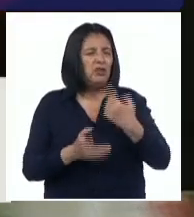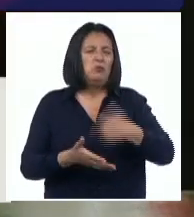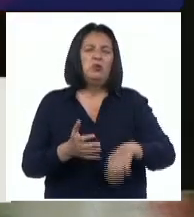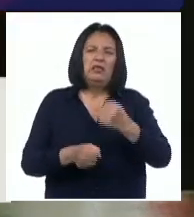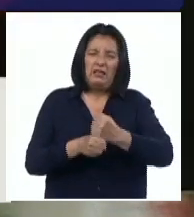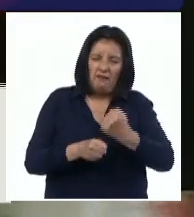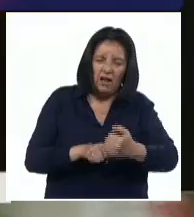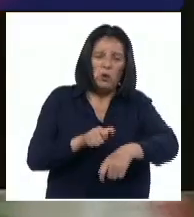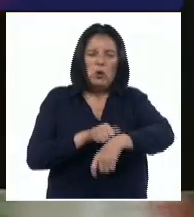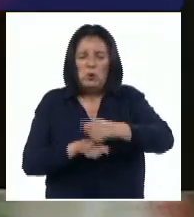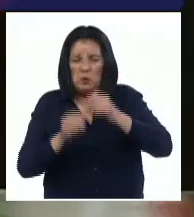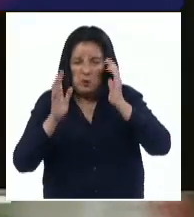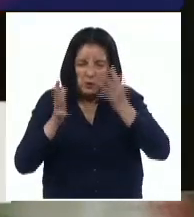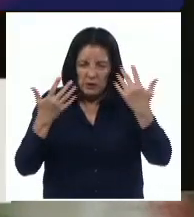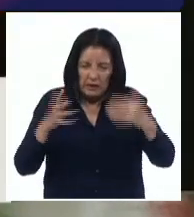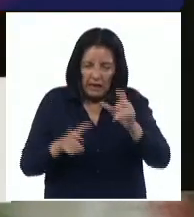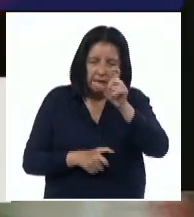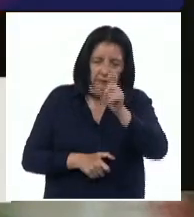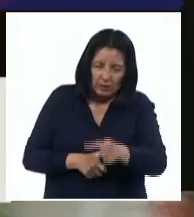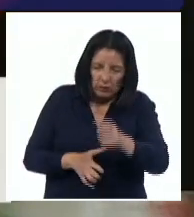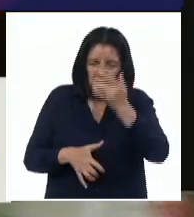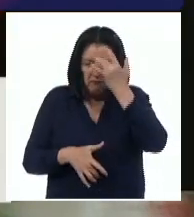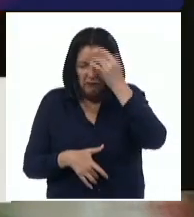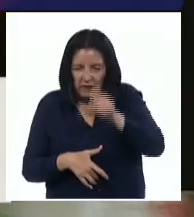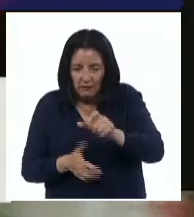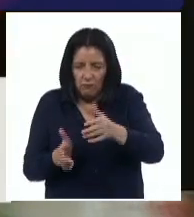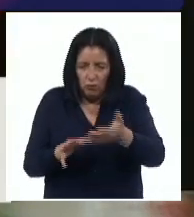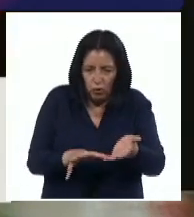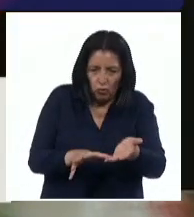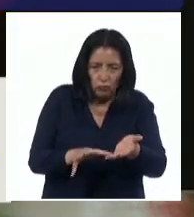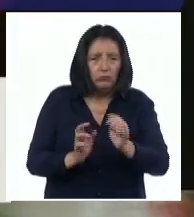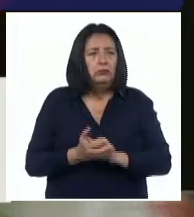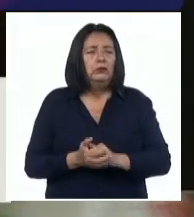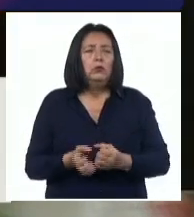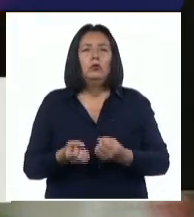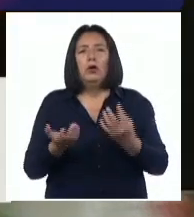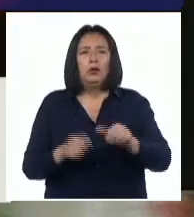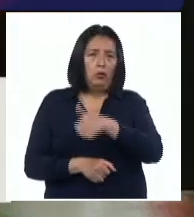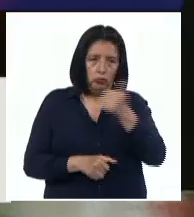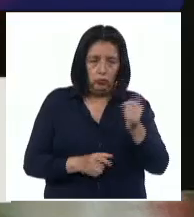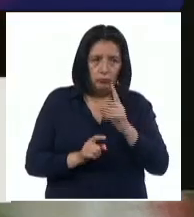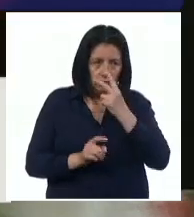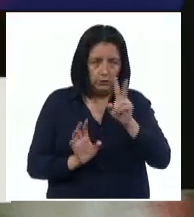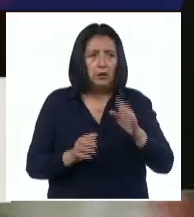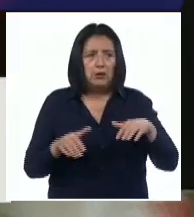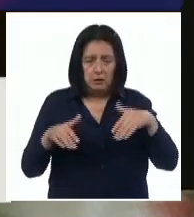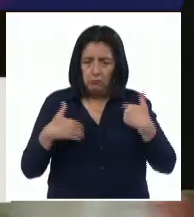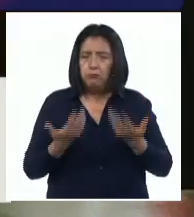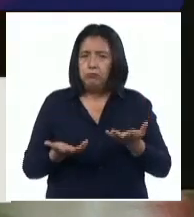esfuerzo, terminó el paciente fallecido, tenemos otra curva y